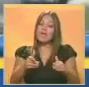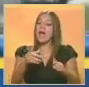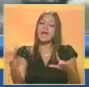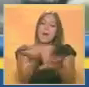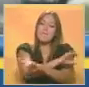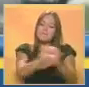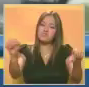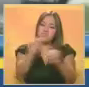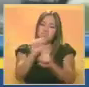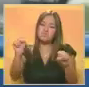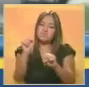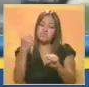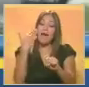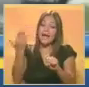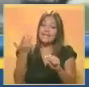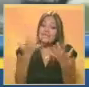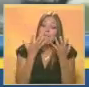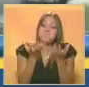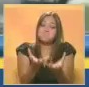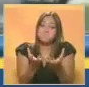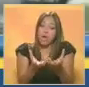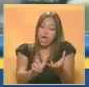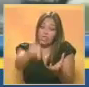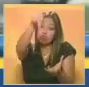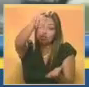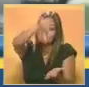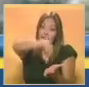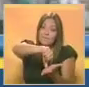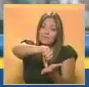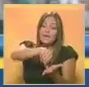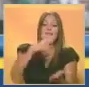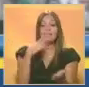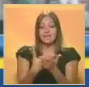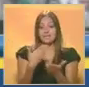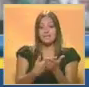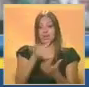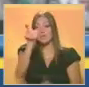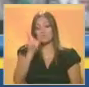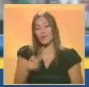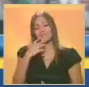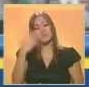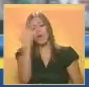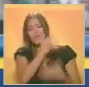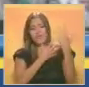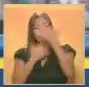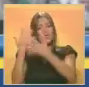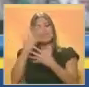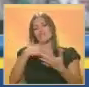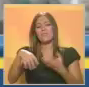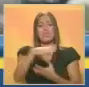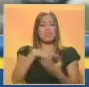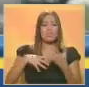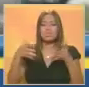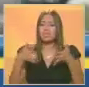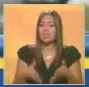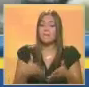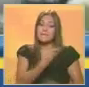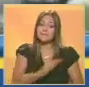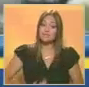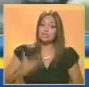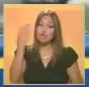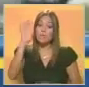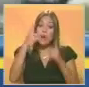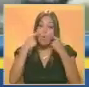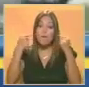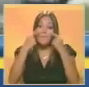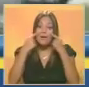cuando pasaba por una concurrida zona del norte de la capital según testigos hay confusión y caos en el lugar el presidente de Colombia Juan Manuel